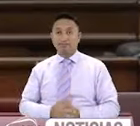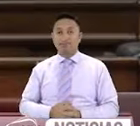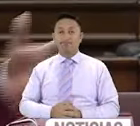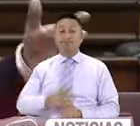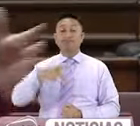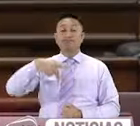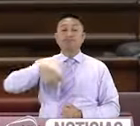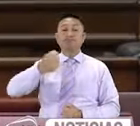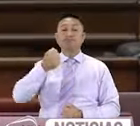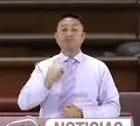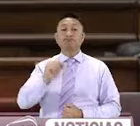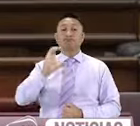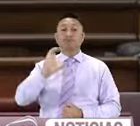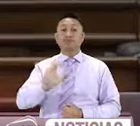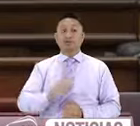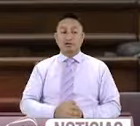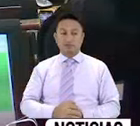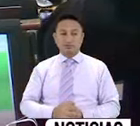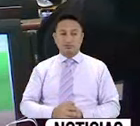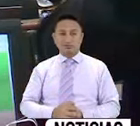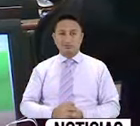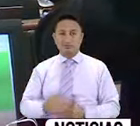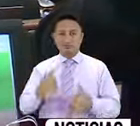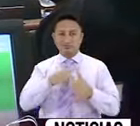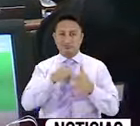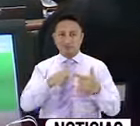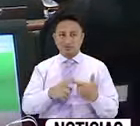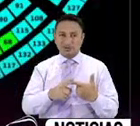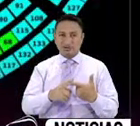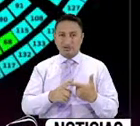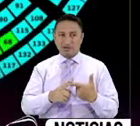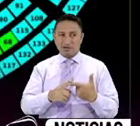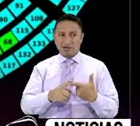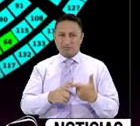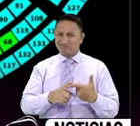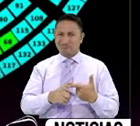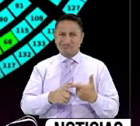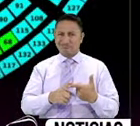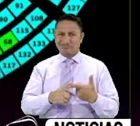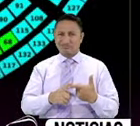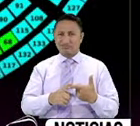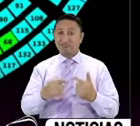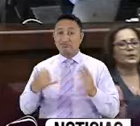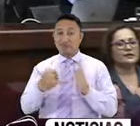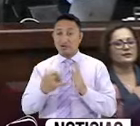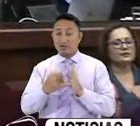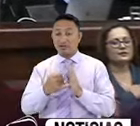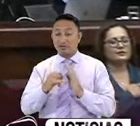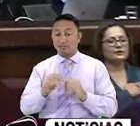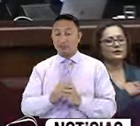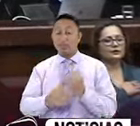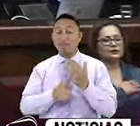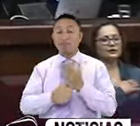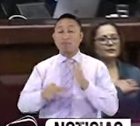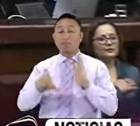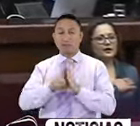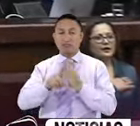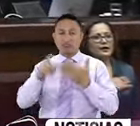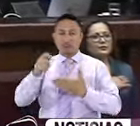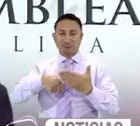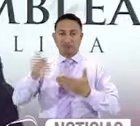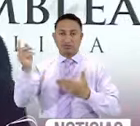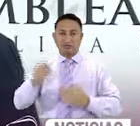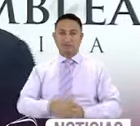teme que ninguno de estos 2 escenarios pueda darse y el IVA se incremente por ministerio de la ley. Ahí